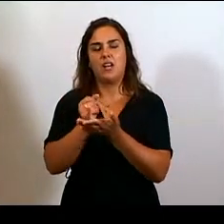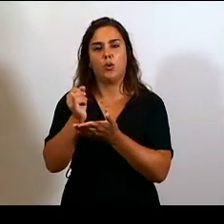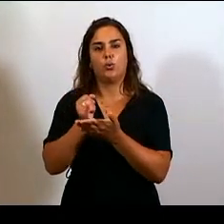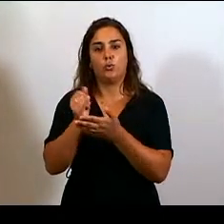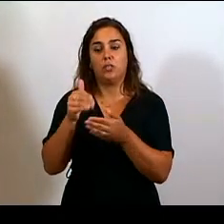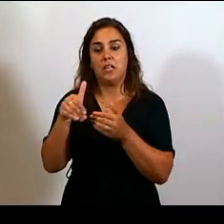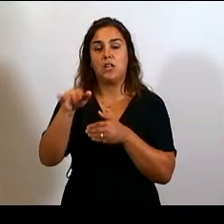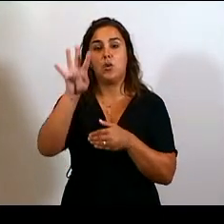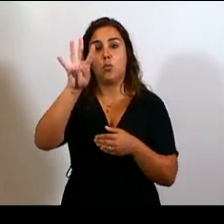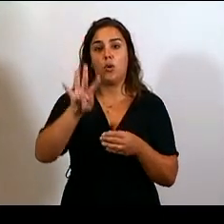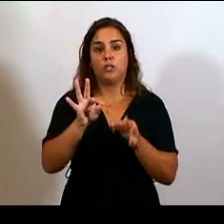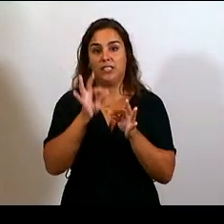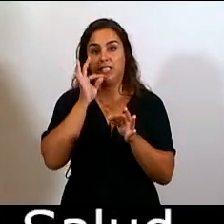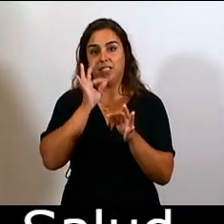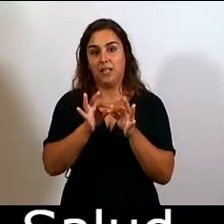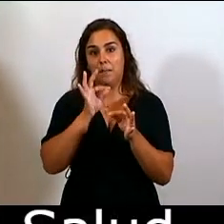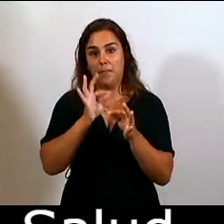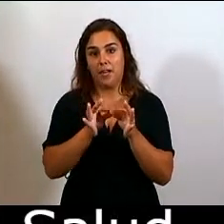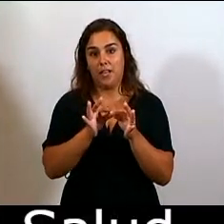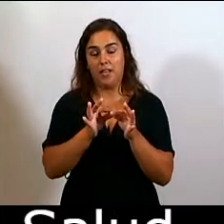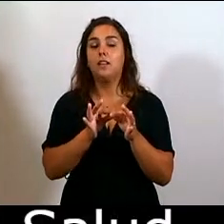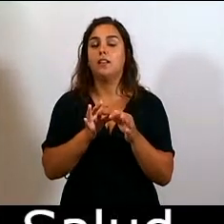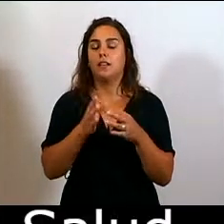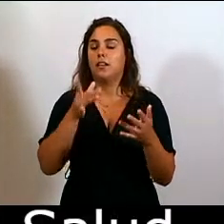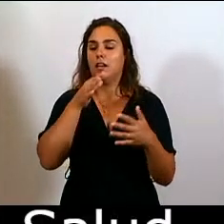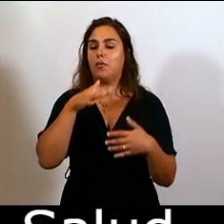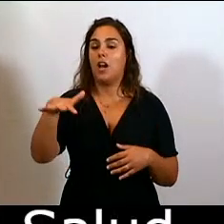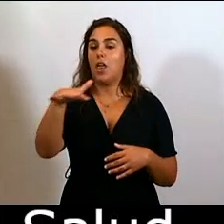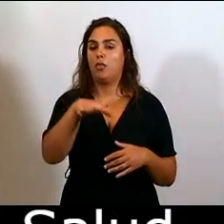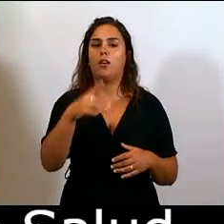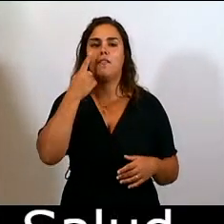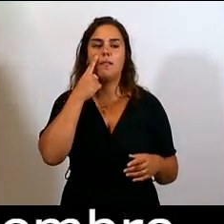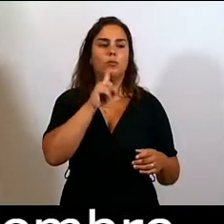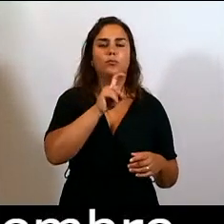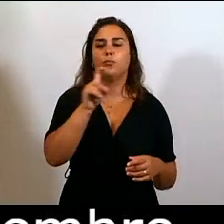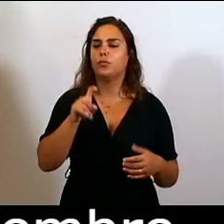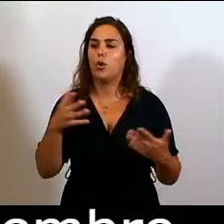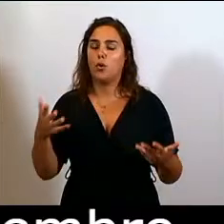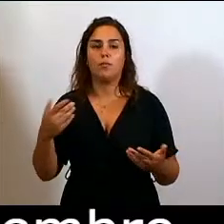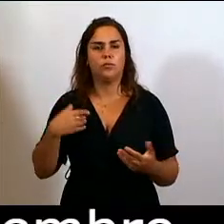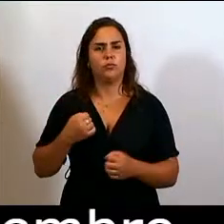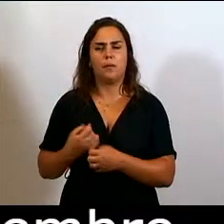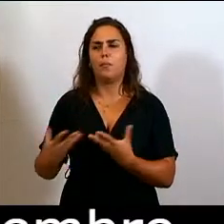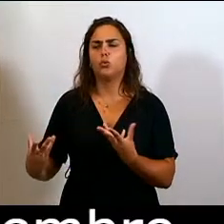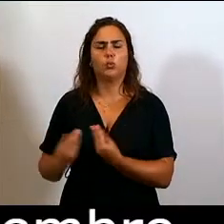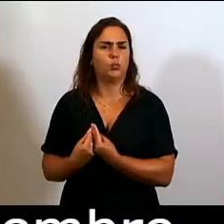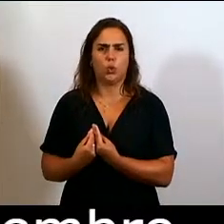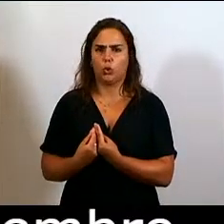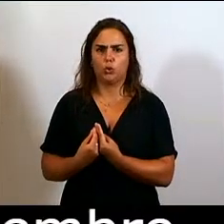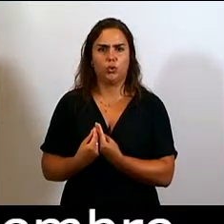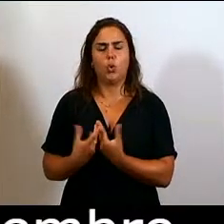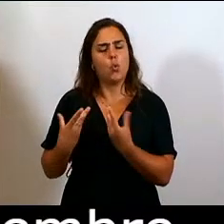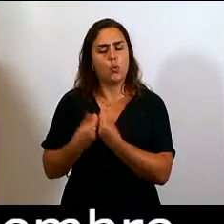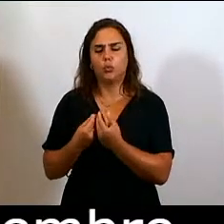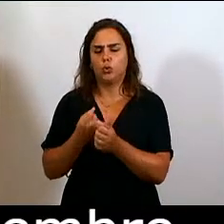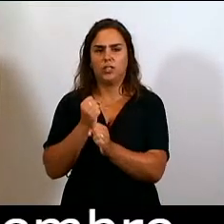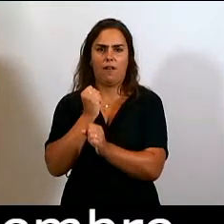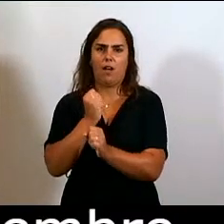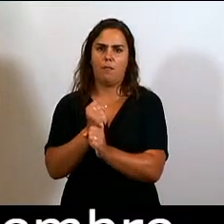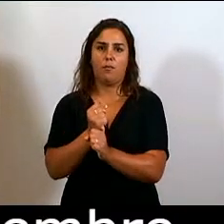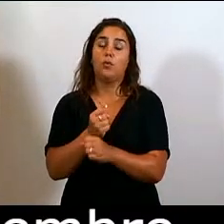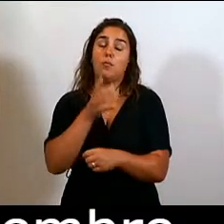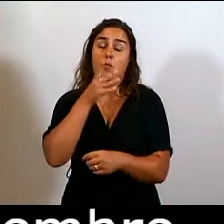próximo 4 de septiembre en la que se va a atender a los alcaldes de la zona. Trabajaremos de la mano, trabajaremos conjuntamente. Entendemos